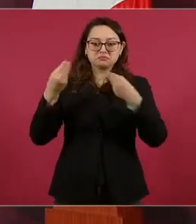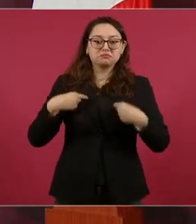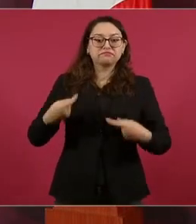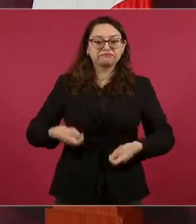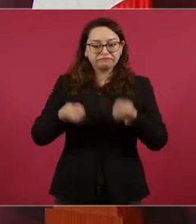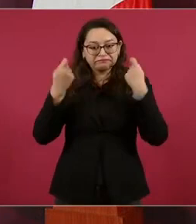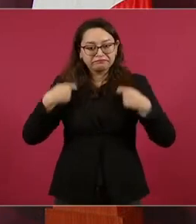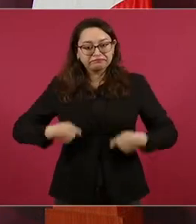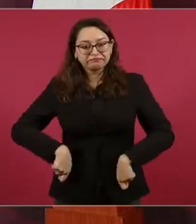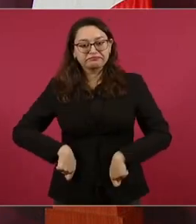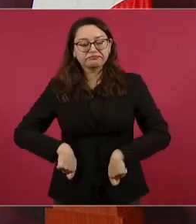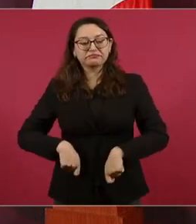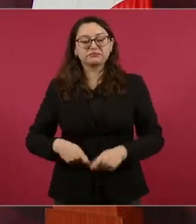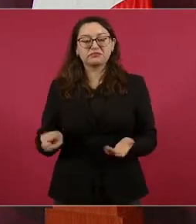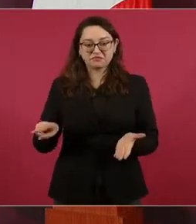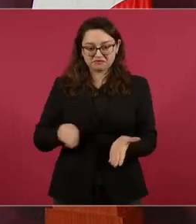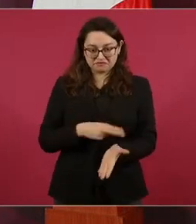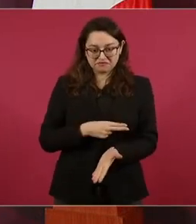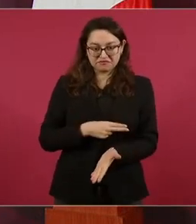playera